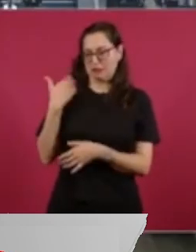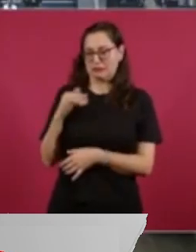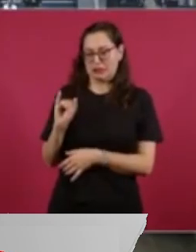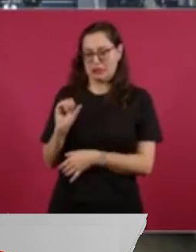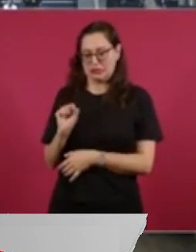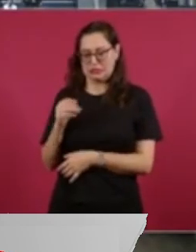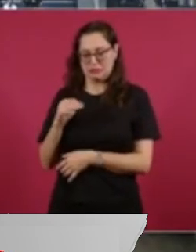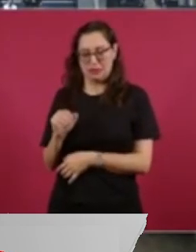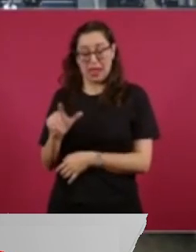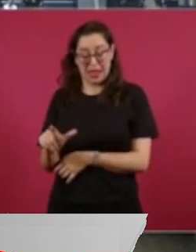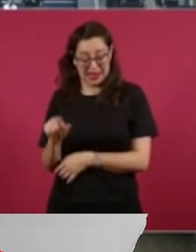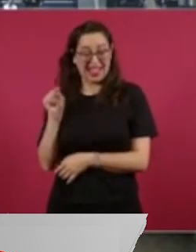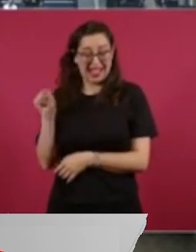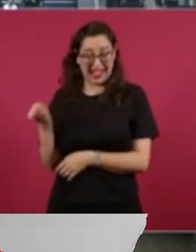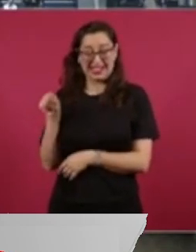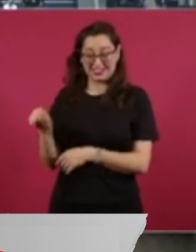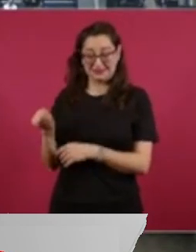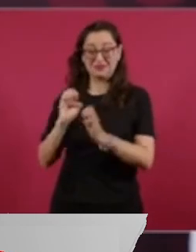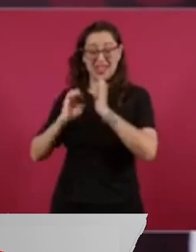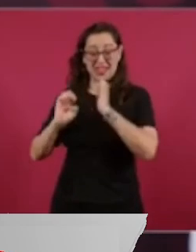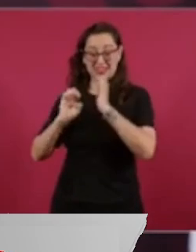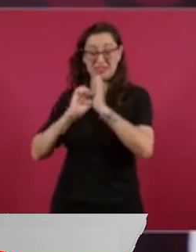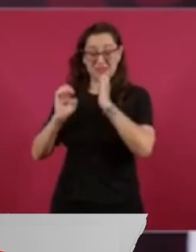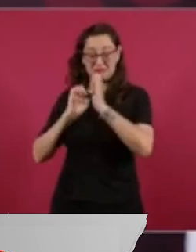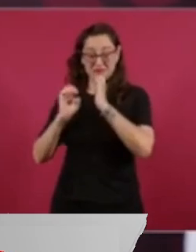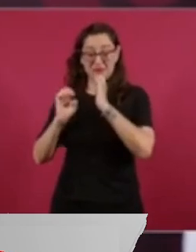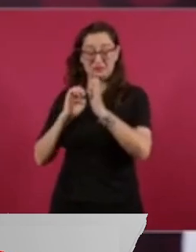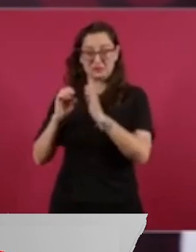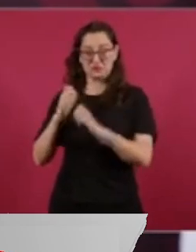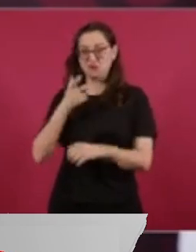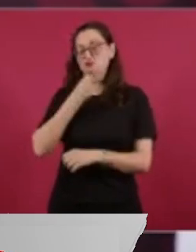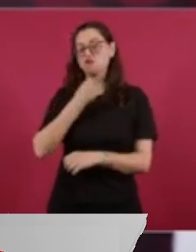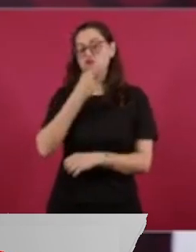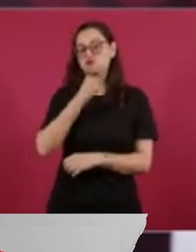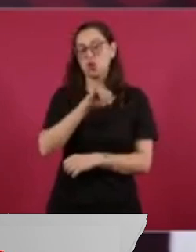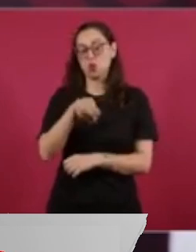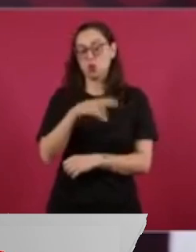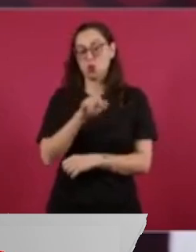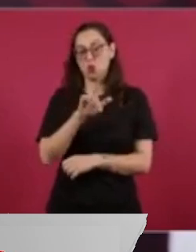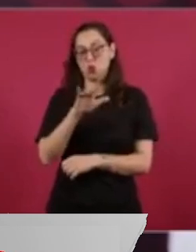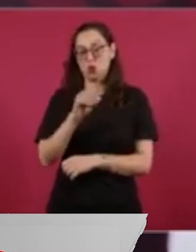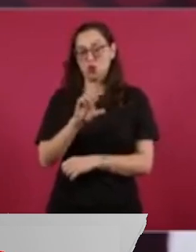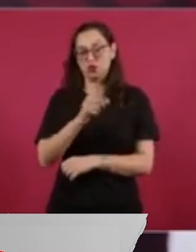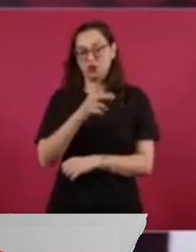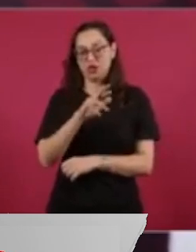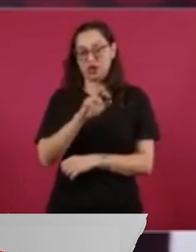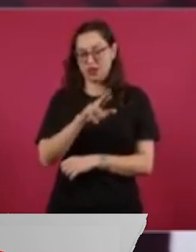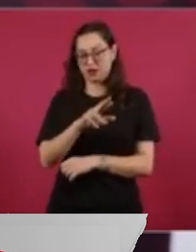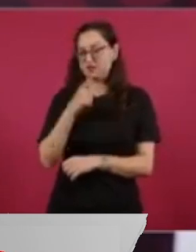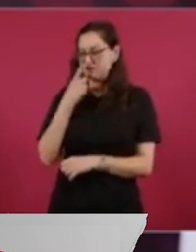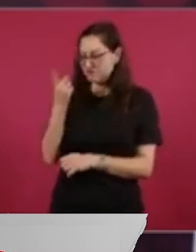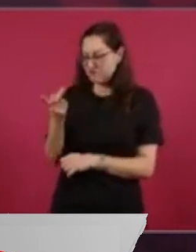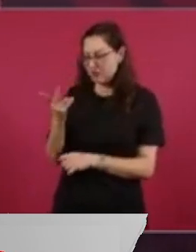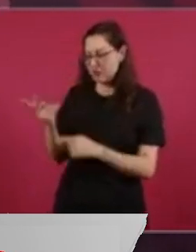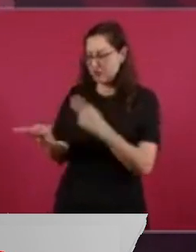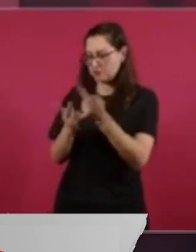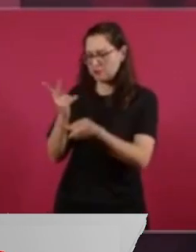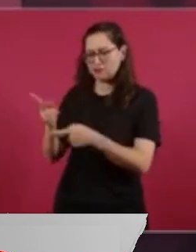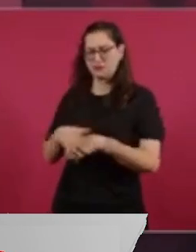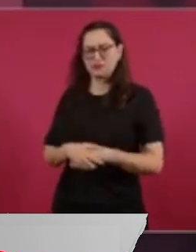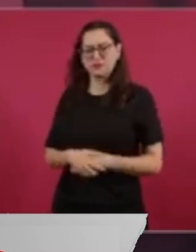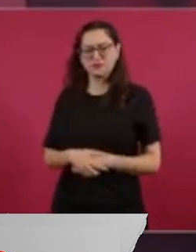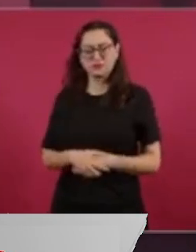una gran entrevista de don Julio Scherer, y él decía de que podía